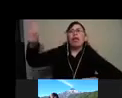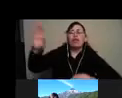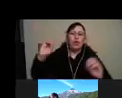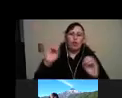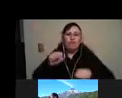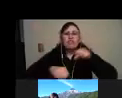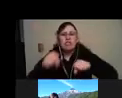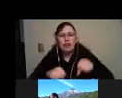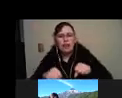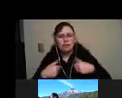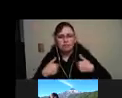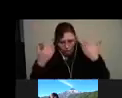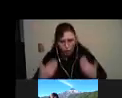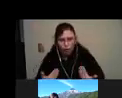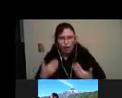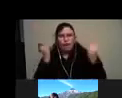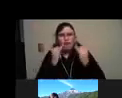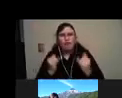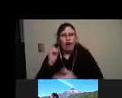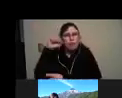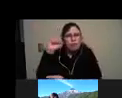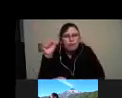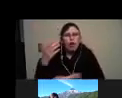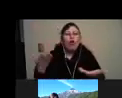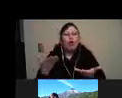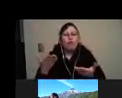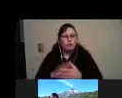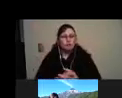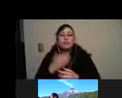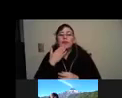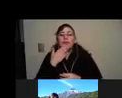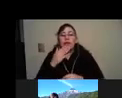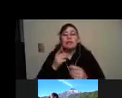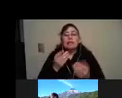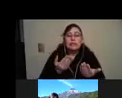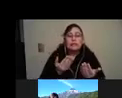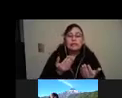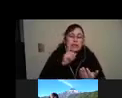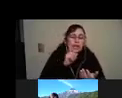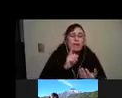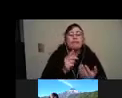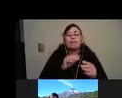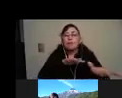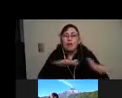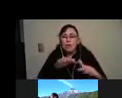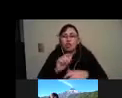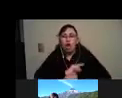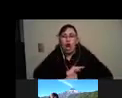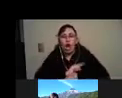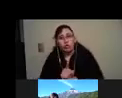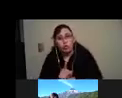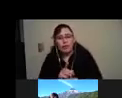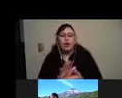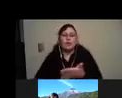ya. Y que tiene por función además el desarrollo de movimientos automáticos, ya que no es lo mismo